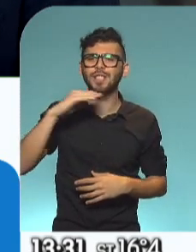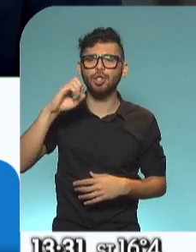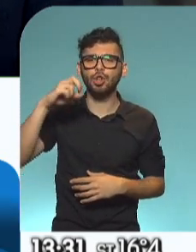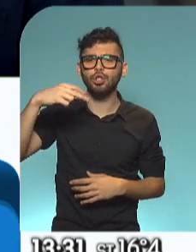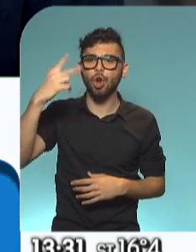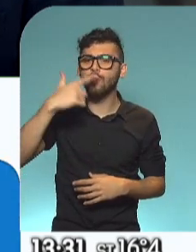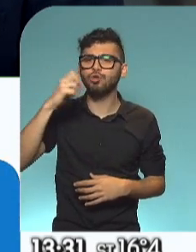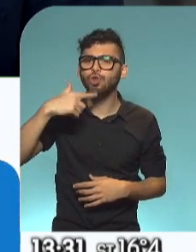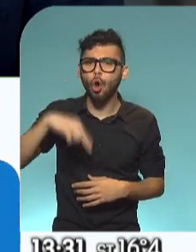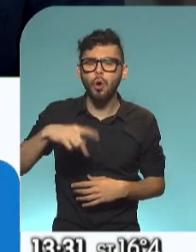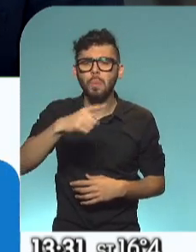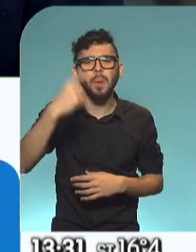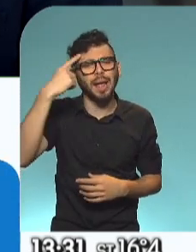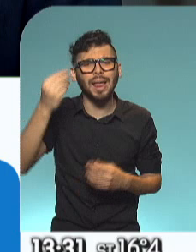respecto?